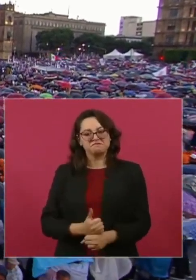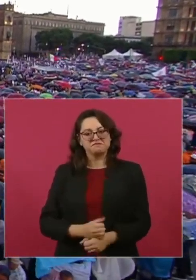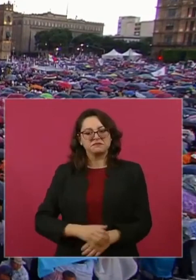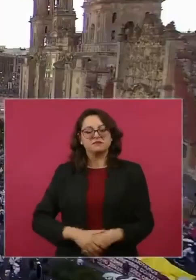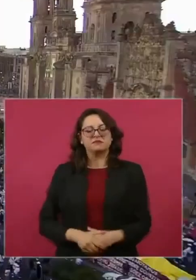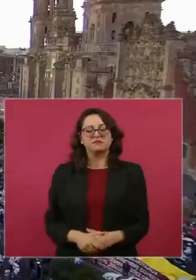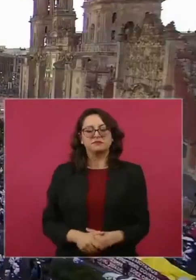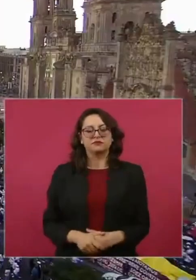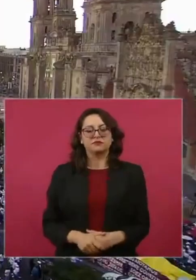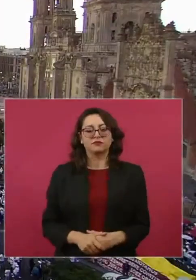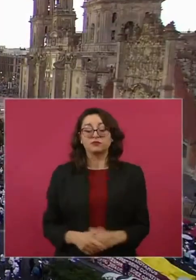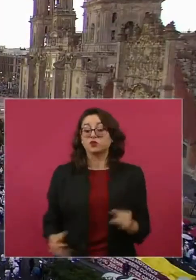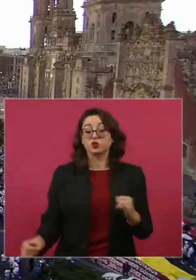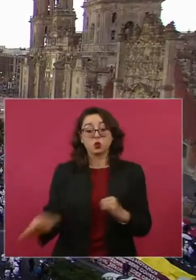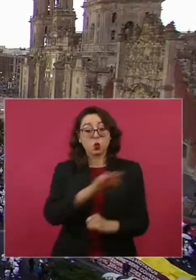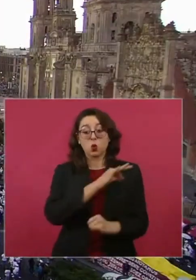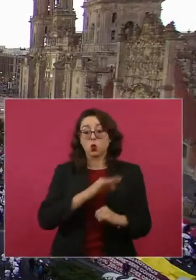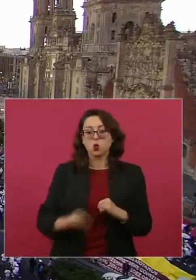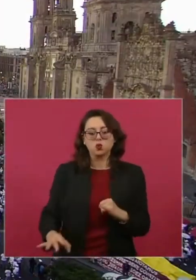Ya termino.